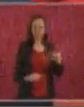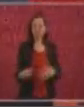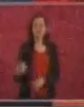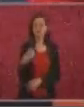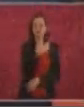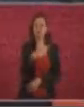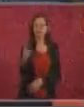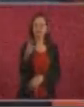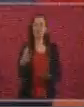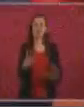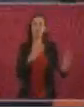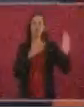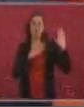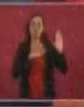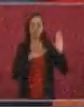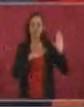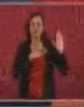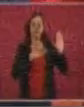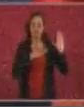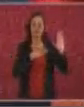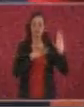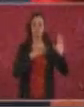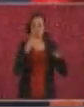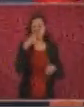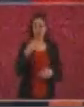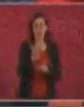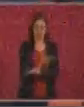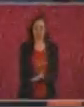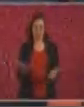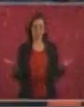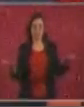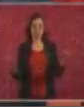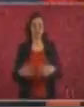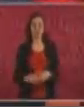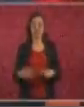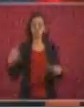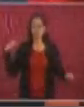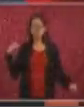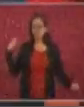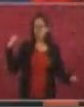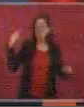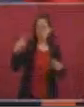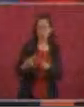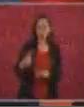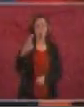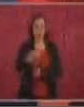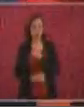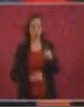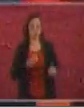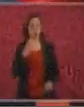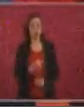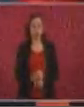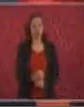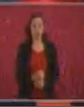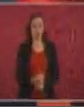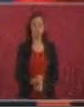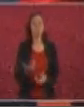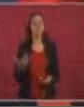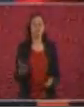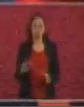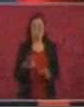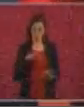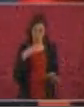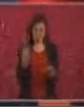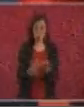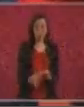puede ser catastrófico para el país. Lo hemos visto, la reducción en el crecimiento hasta